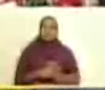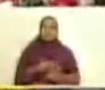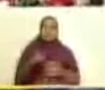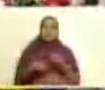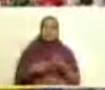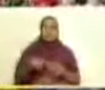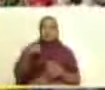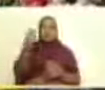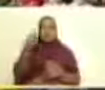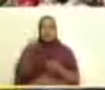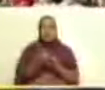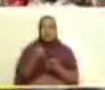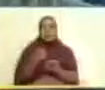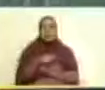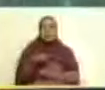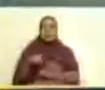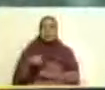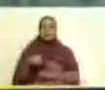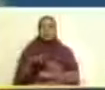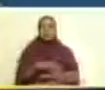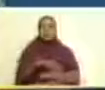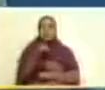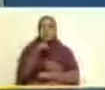te puse ya Aristóbulo.